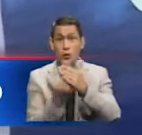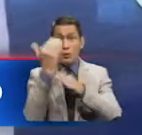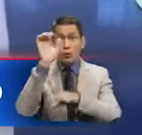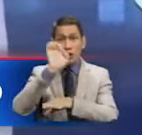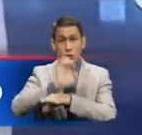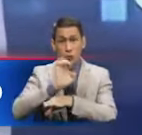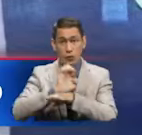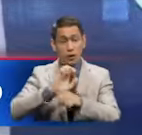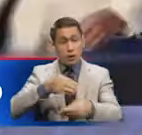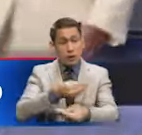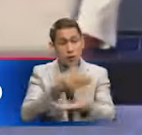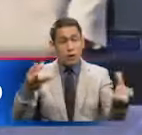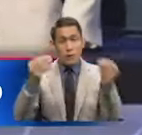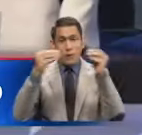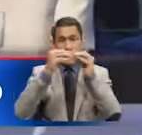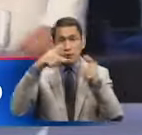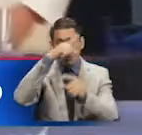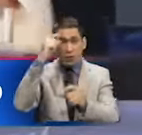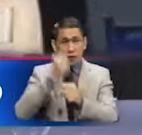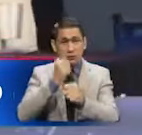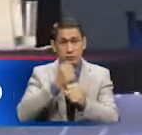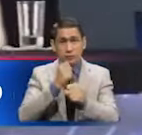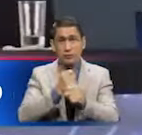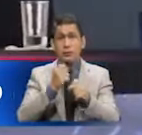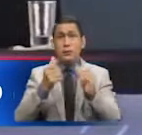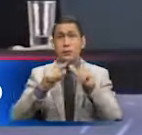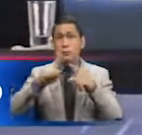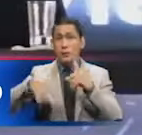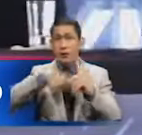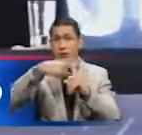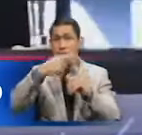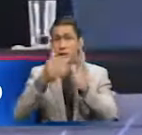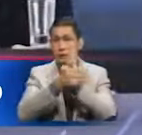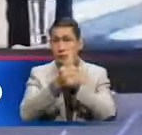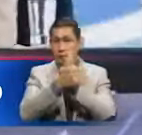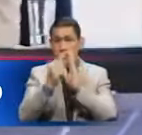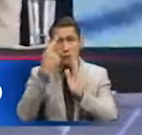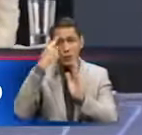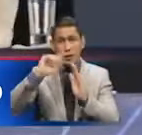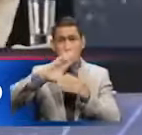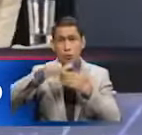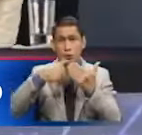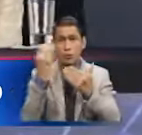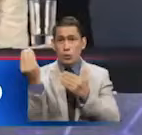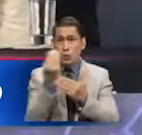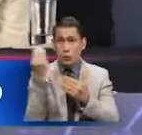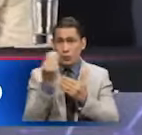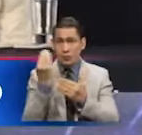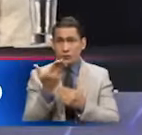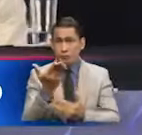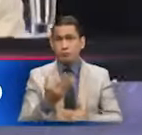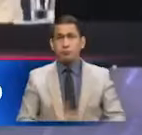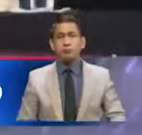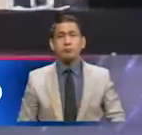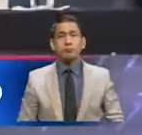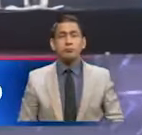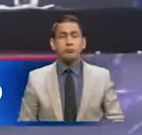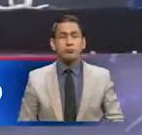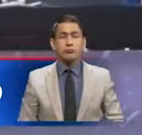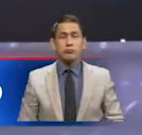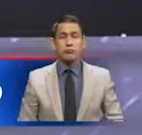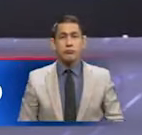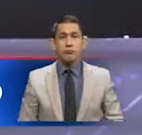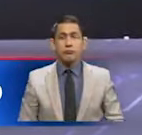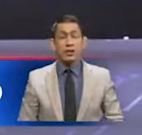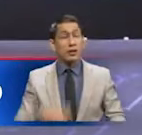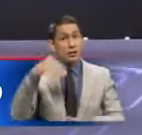Ecuador con empleo, con oportunidades, con capacitación para cada uno de nuestros jóvenes, especialmente en las zonas más